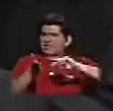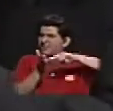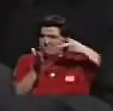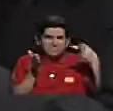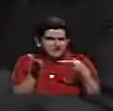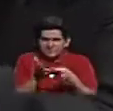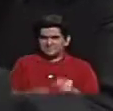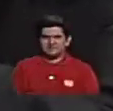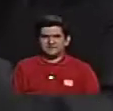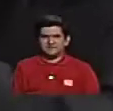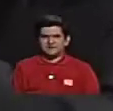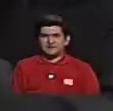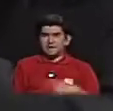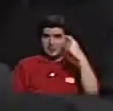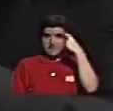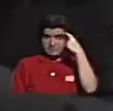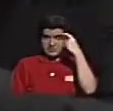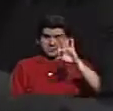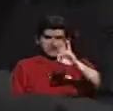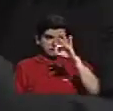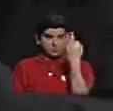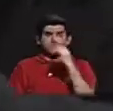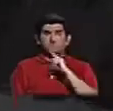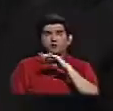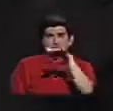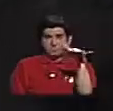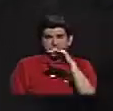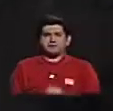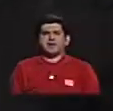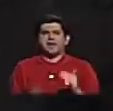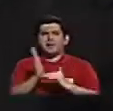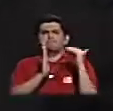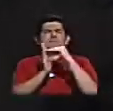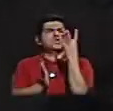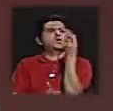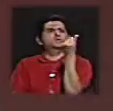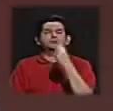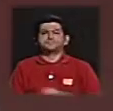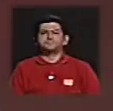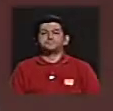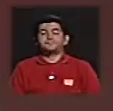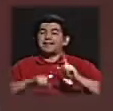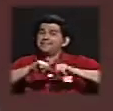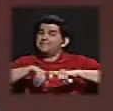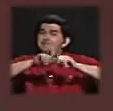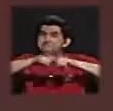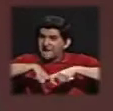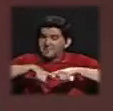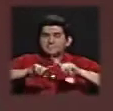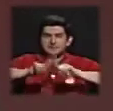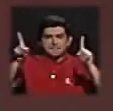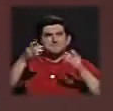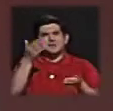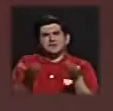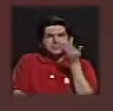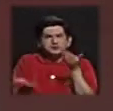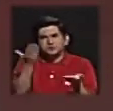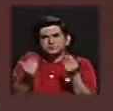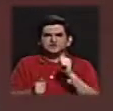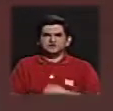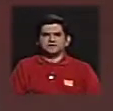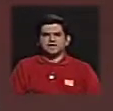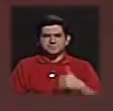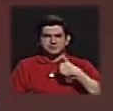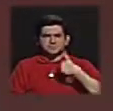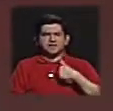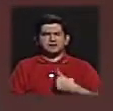eso en términos reales? ¿De cuántos millones estamos hablando? Bueno, depende, pero podrían estar